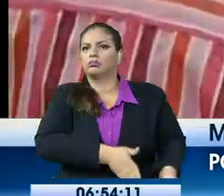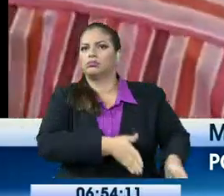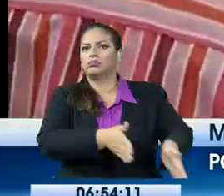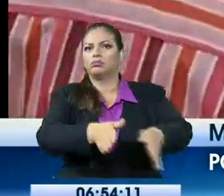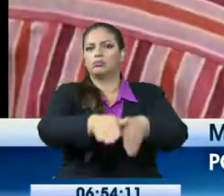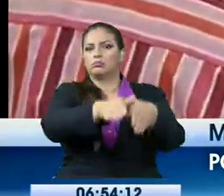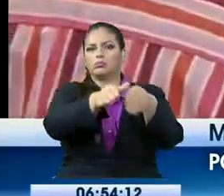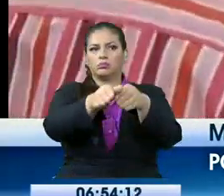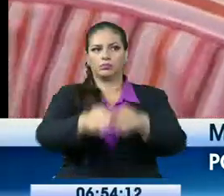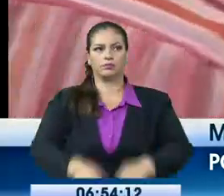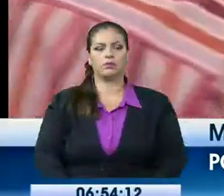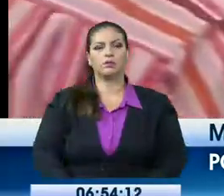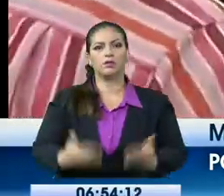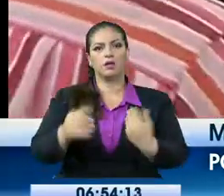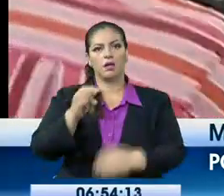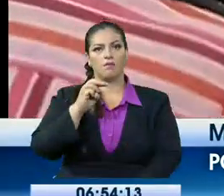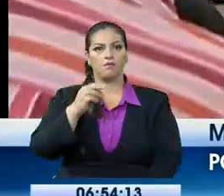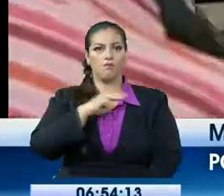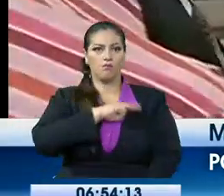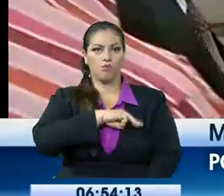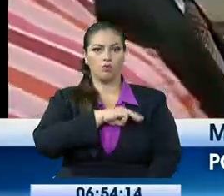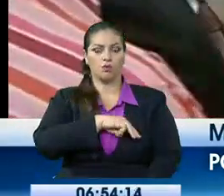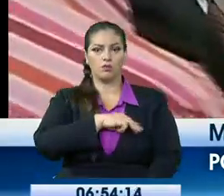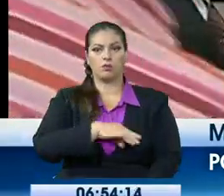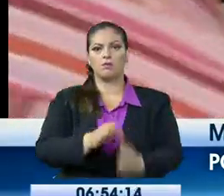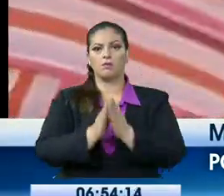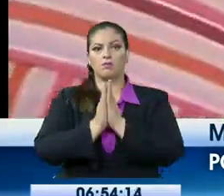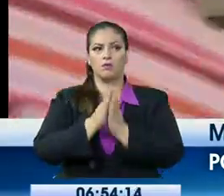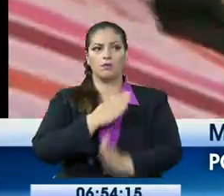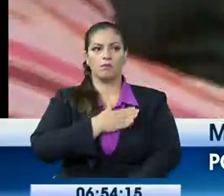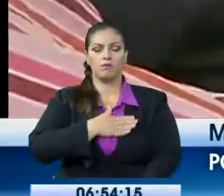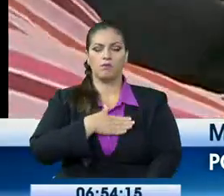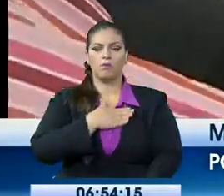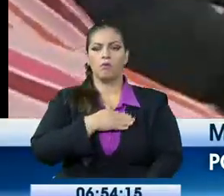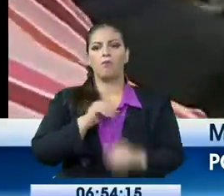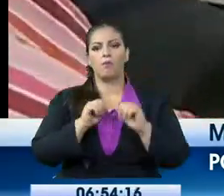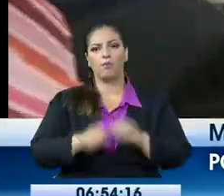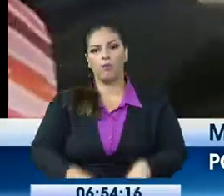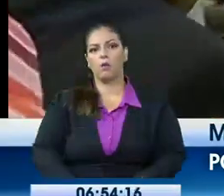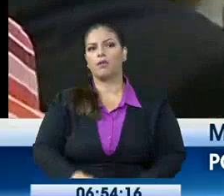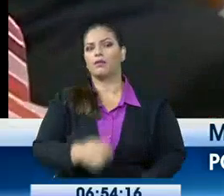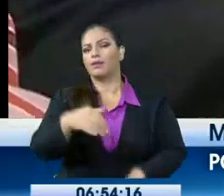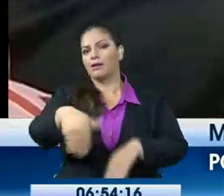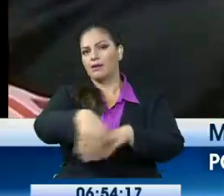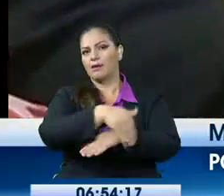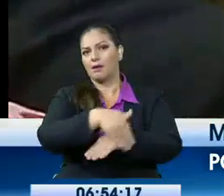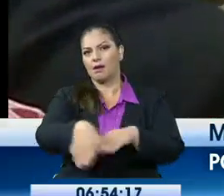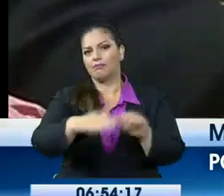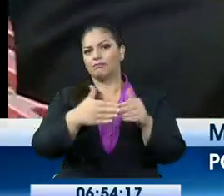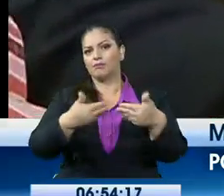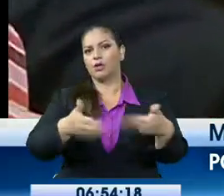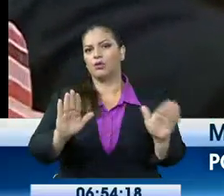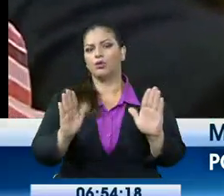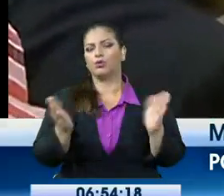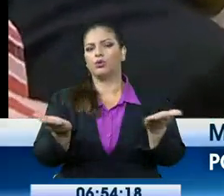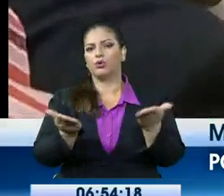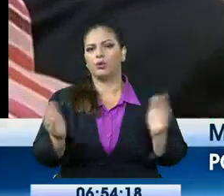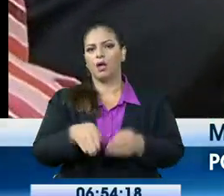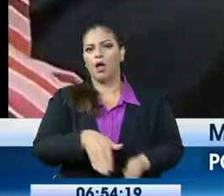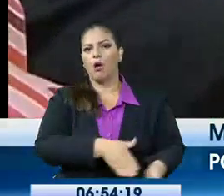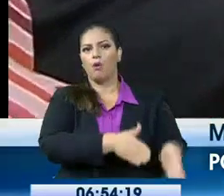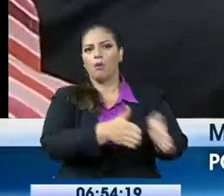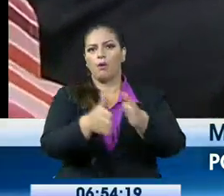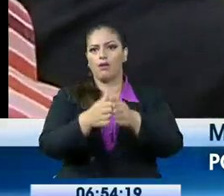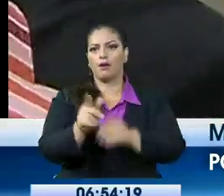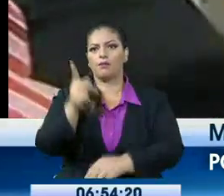abra una calle de 2 carriles entre la Ciudadela, que es Francisco de Orellana, y el parque que está en esta parte, para permitir que los